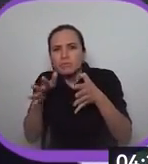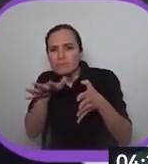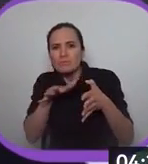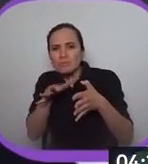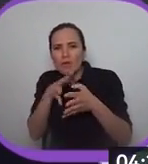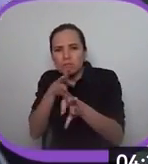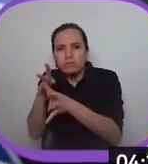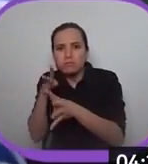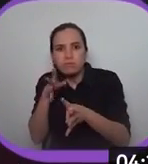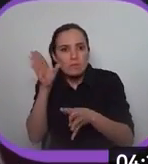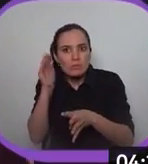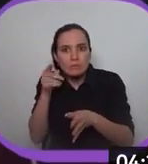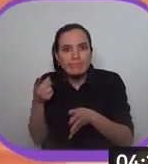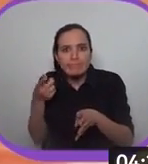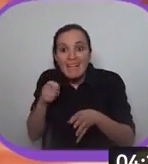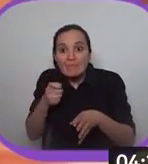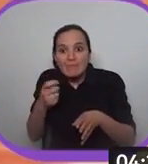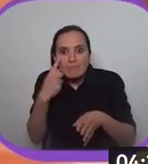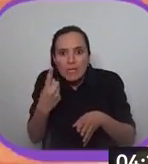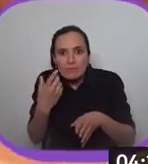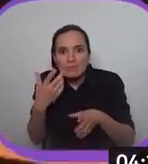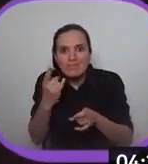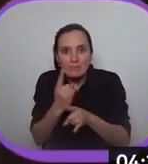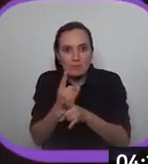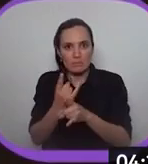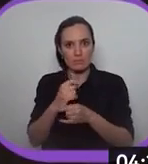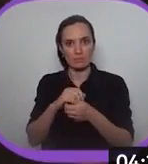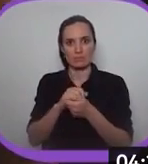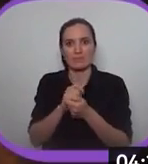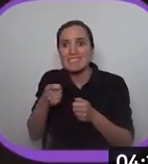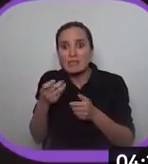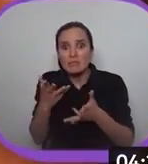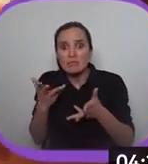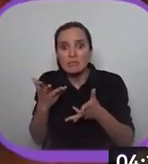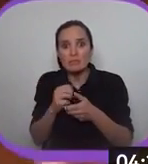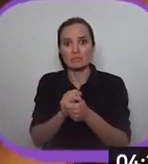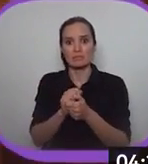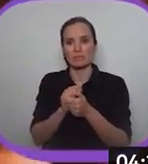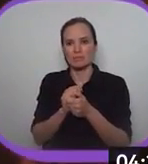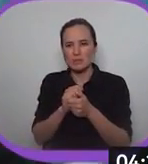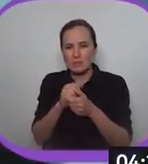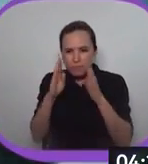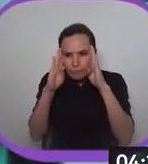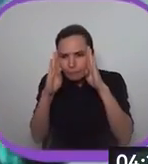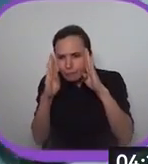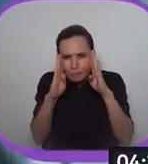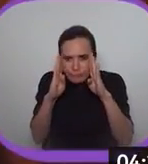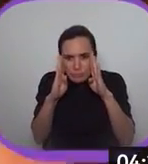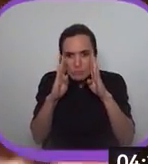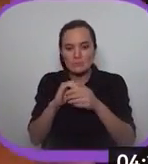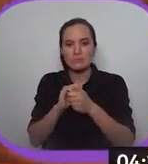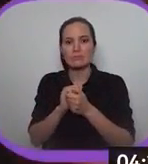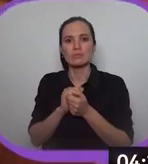Activar la zona de batalla. Escuchen, no pierdan de vista la llave de batalla. ¿Eh? ¡La llave!